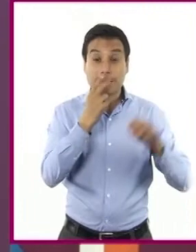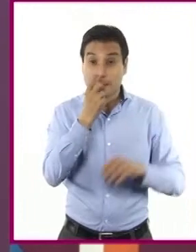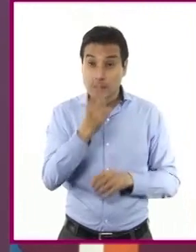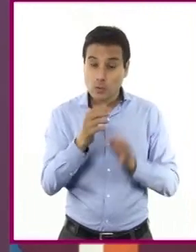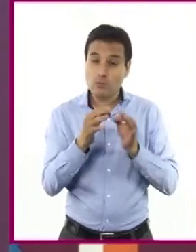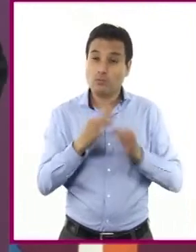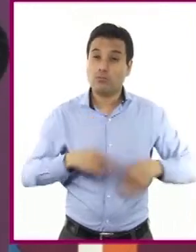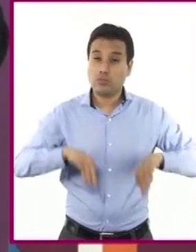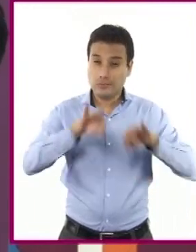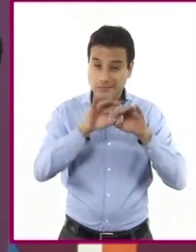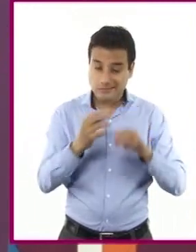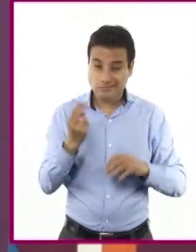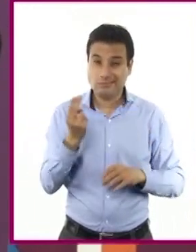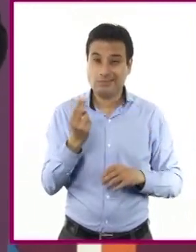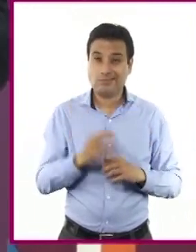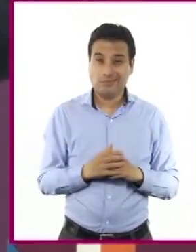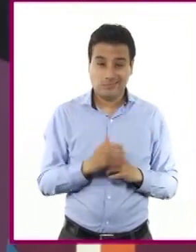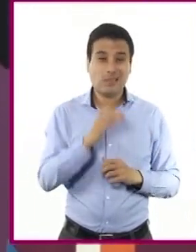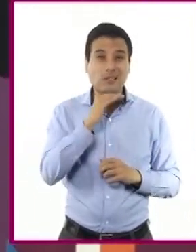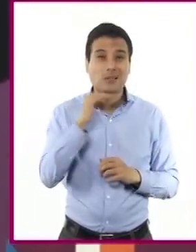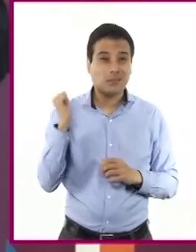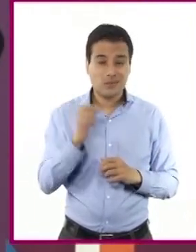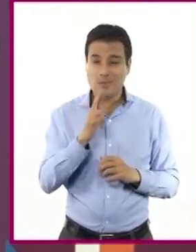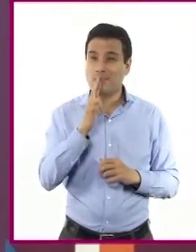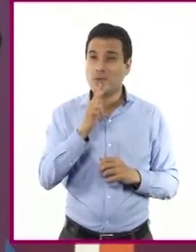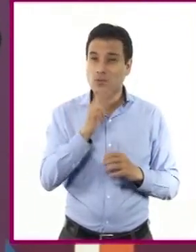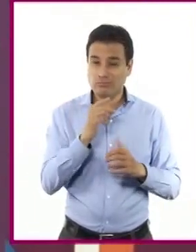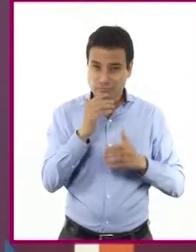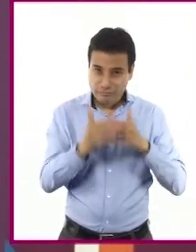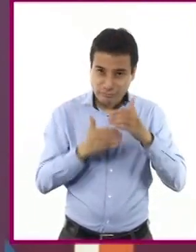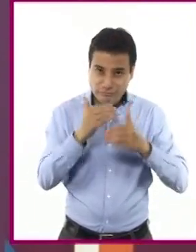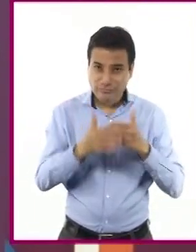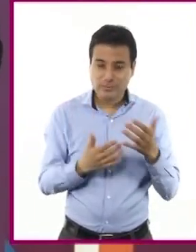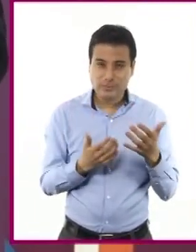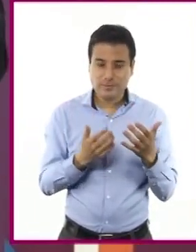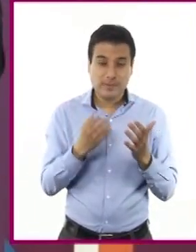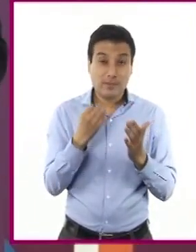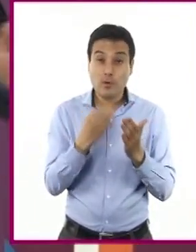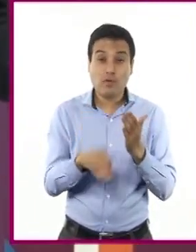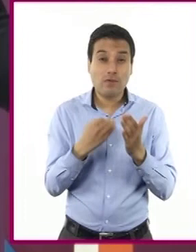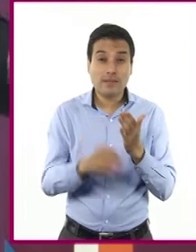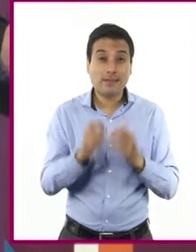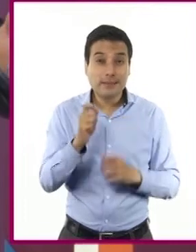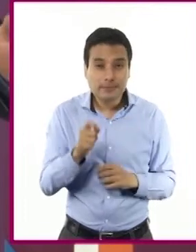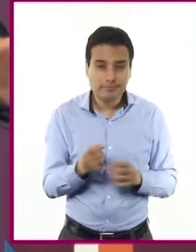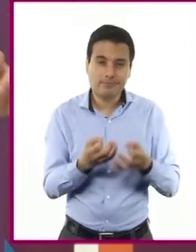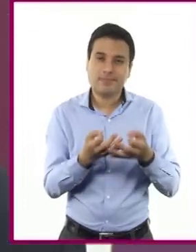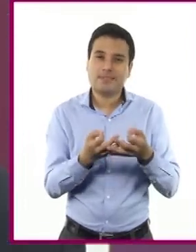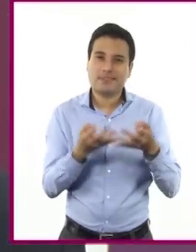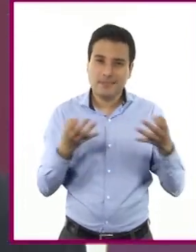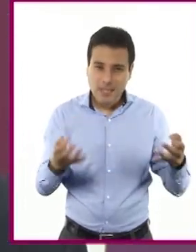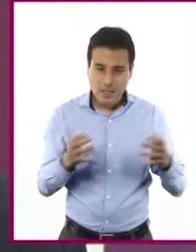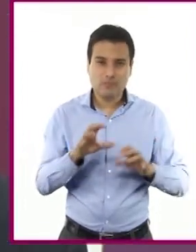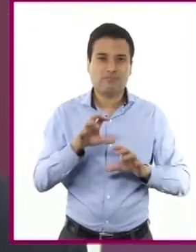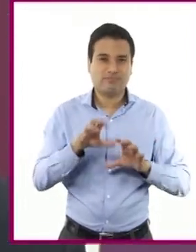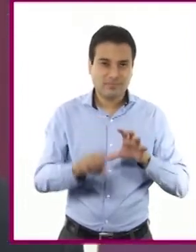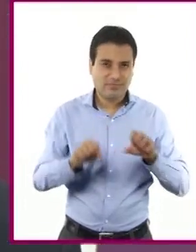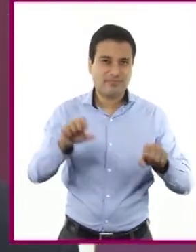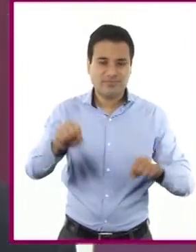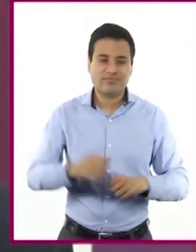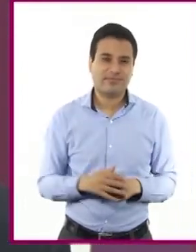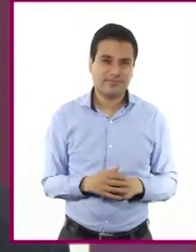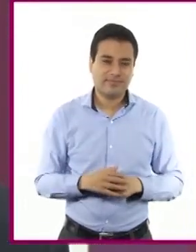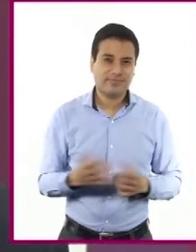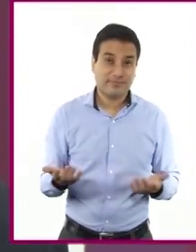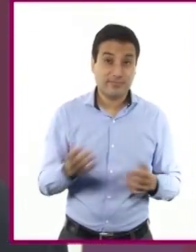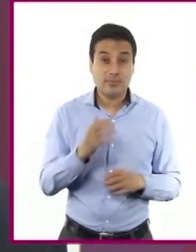que se desarrollaría la nación alemana, por lo cual necesitaba forzosamente expandir sus fronteras. Los nazis